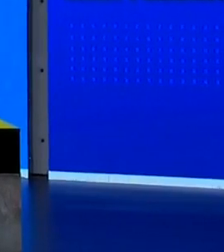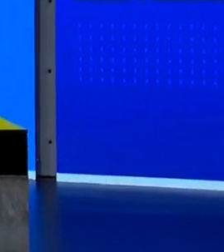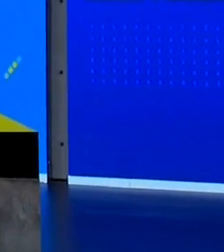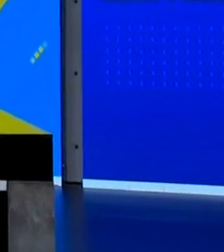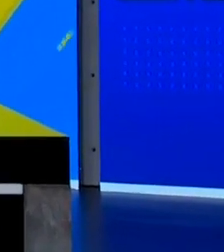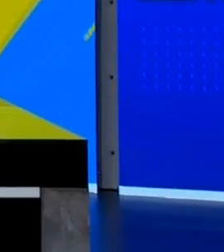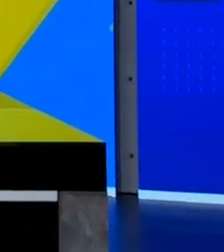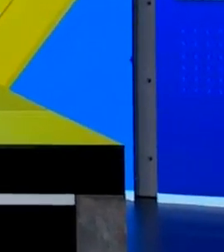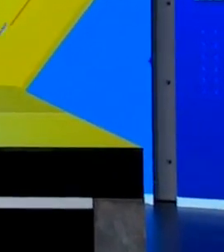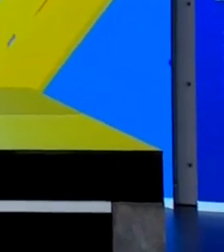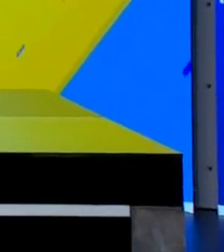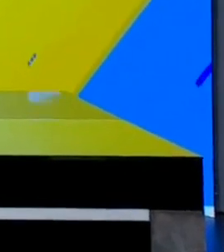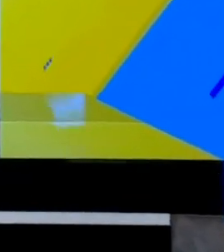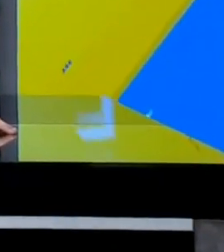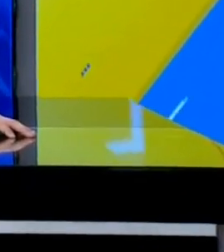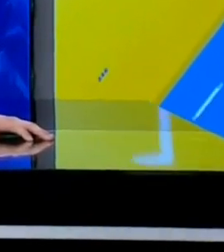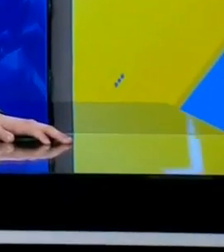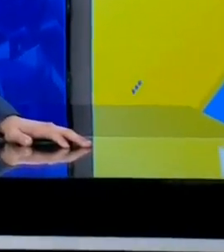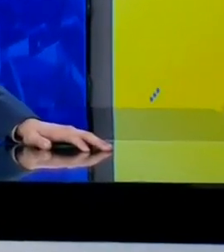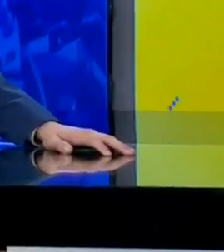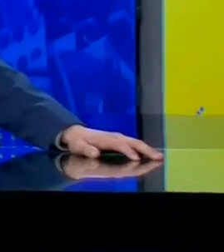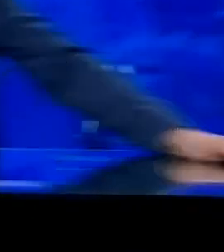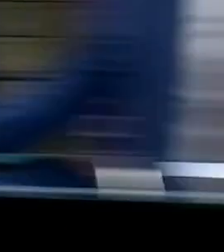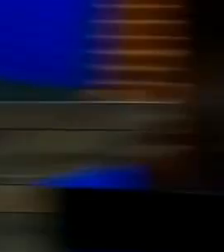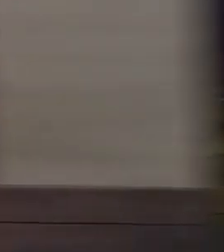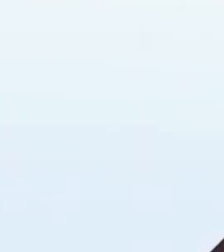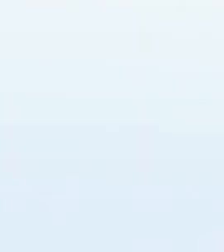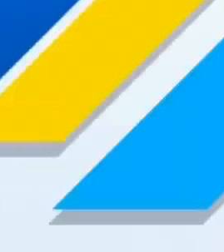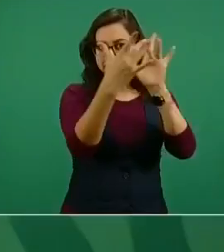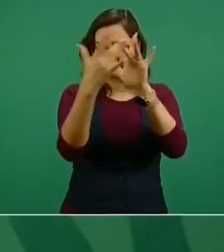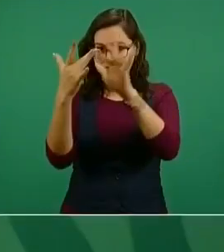presidente Andrés Manuel López Obrador se refirió al asunto.